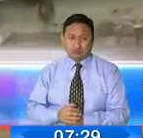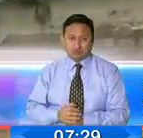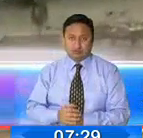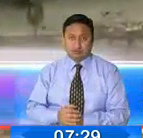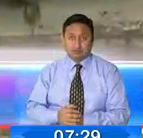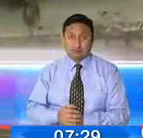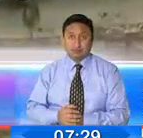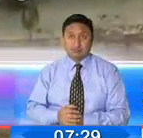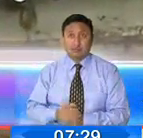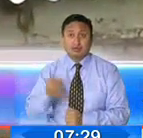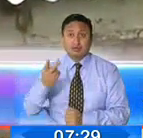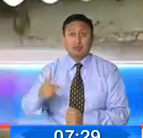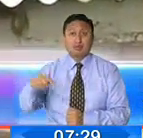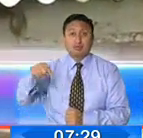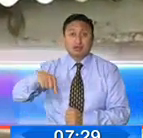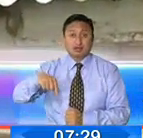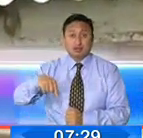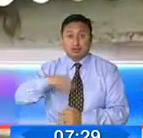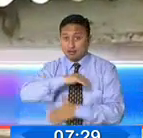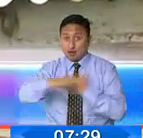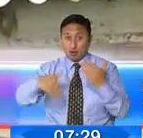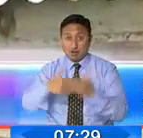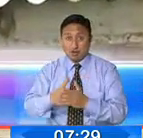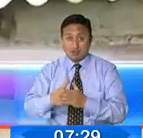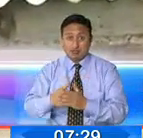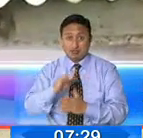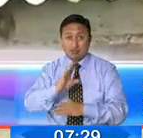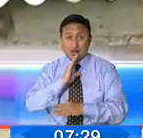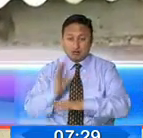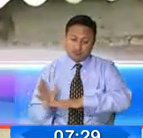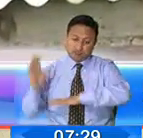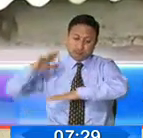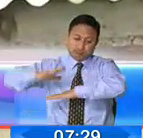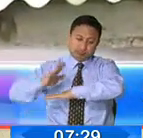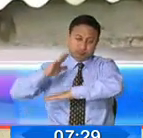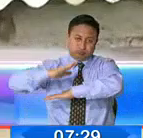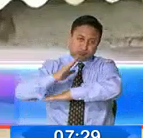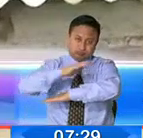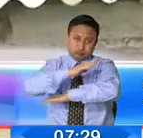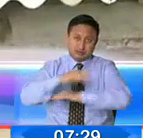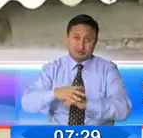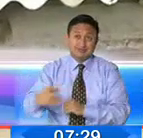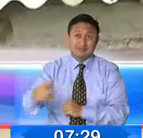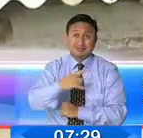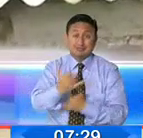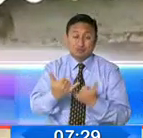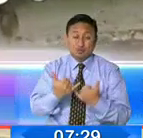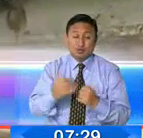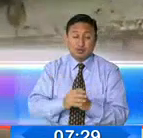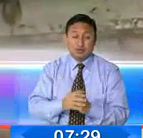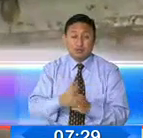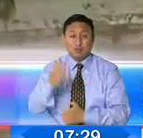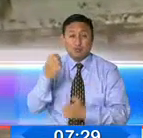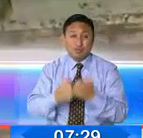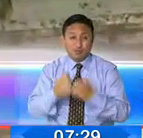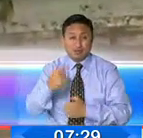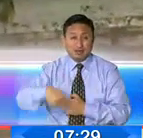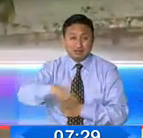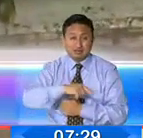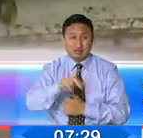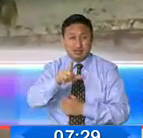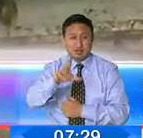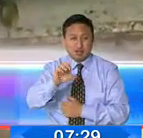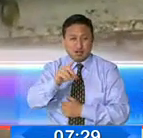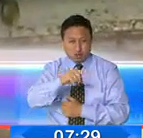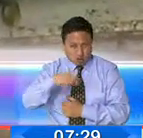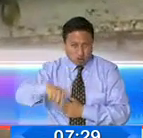inunde inclusive el canal, lo cual este tipo de desbordamiento, este tipo de palizadas que tiene este cambio de dirección del río, ha